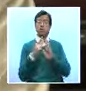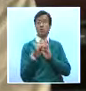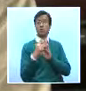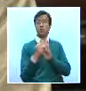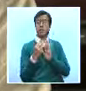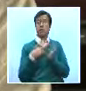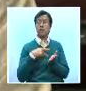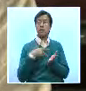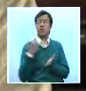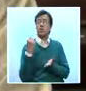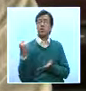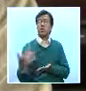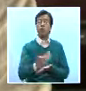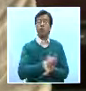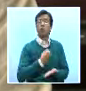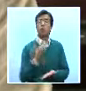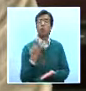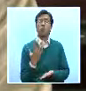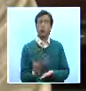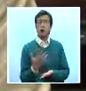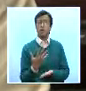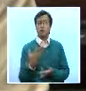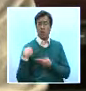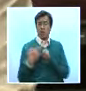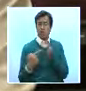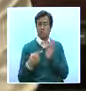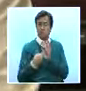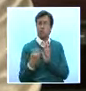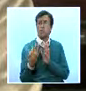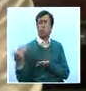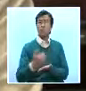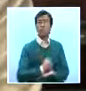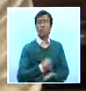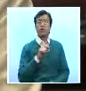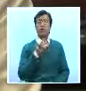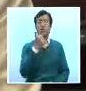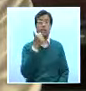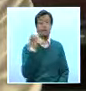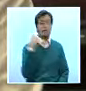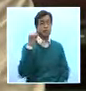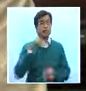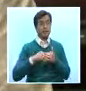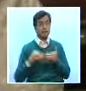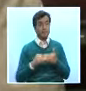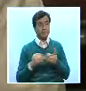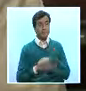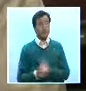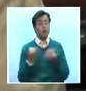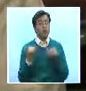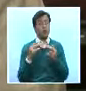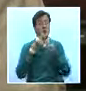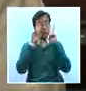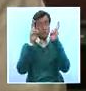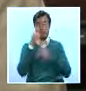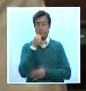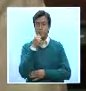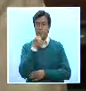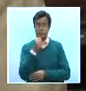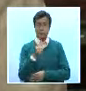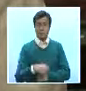Internas recaudó por concepto de herencias, legados y donaciones más de $10 millones. Ese tema lo vamos a analizar de